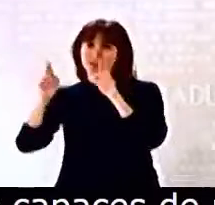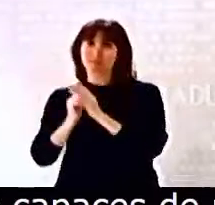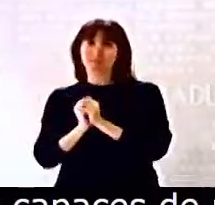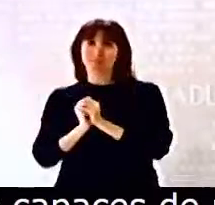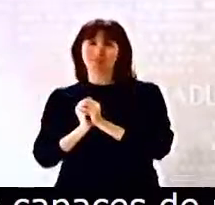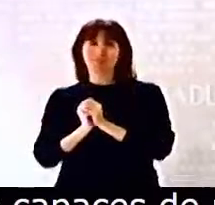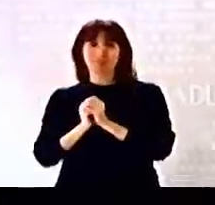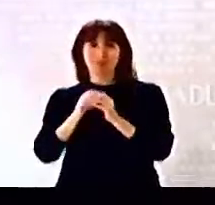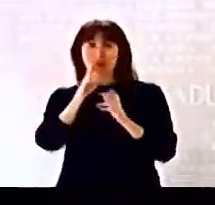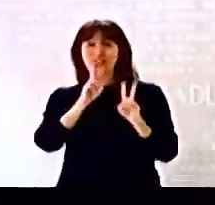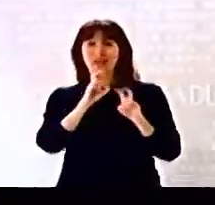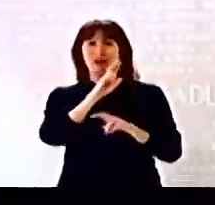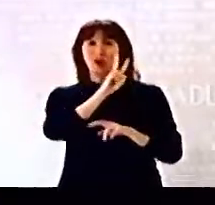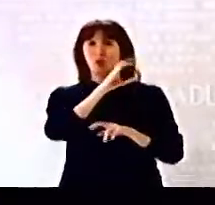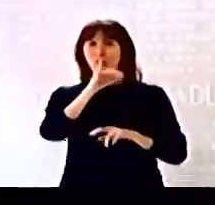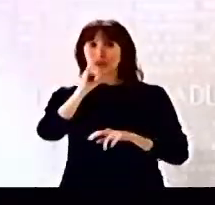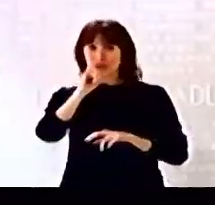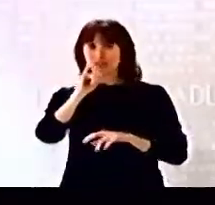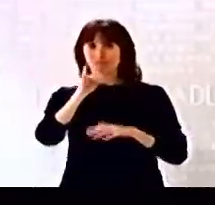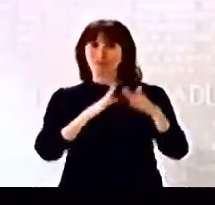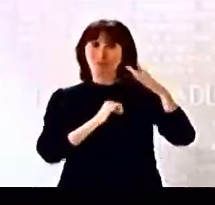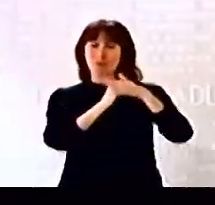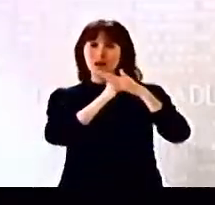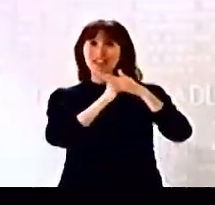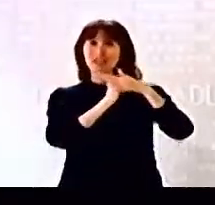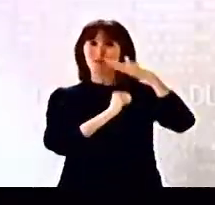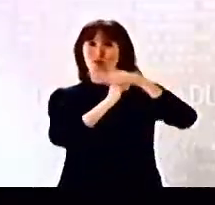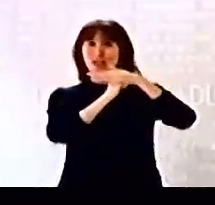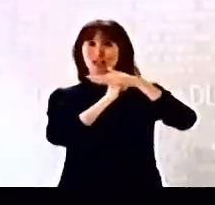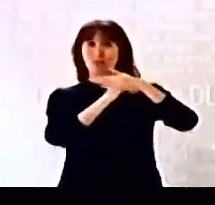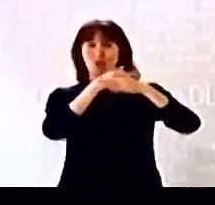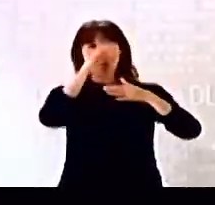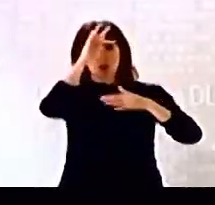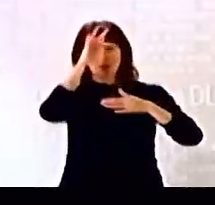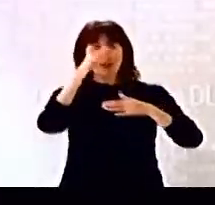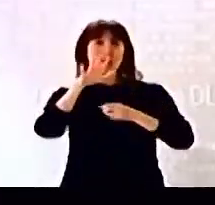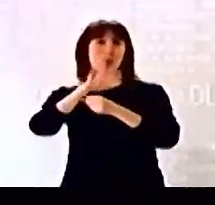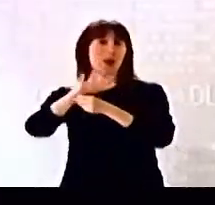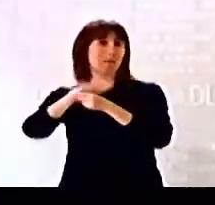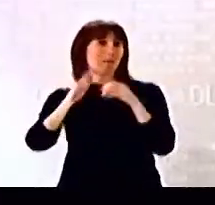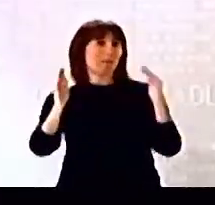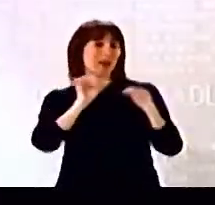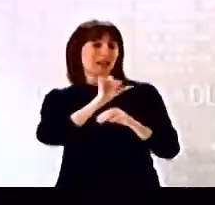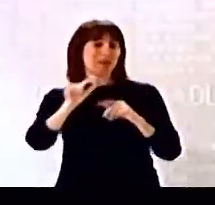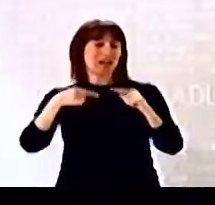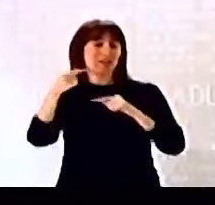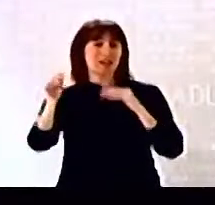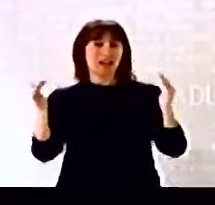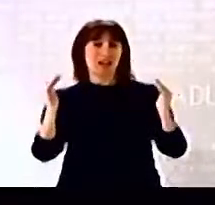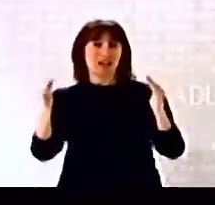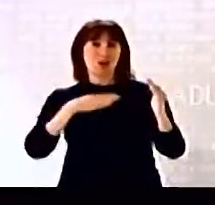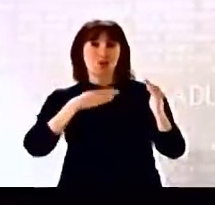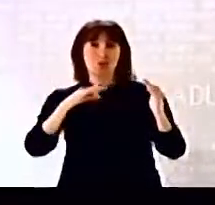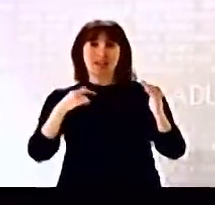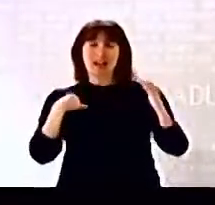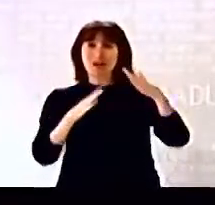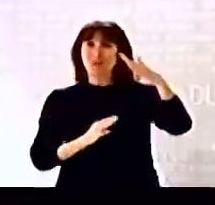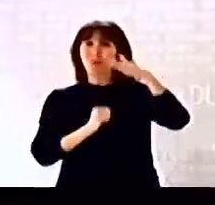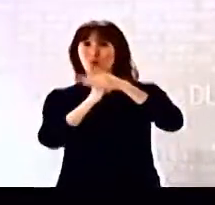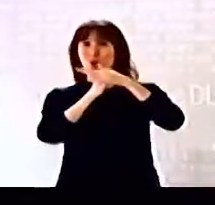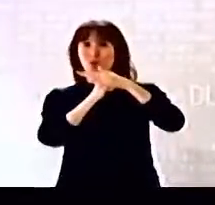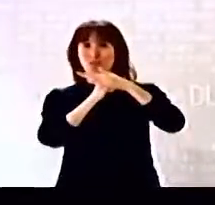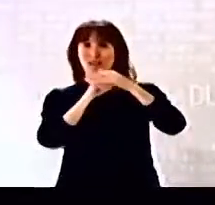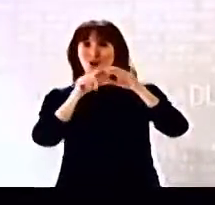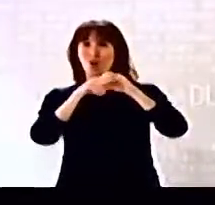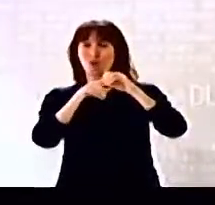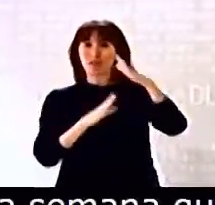El pico de la UCI lo sitúan entre el domingo y el martes de la semana que viene. El pico de ocupación